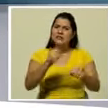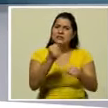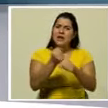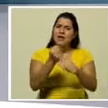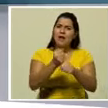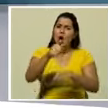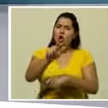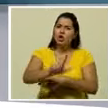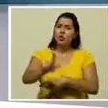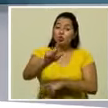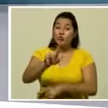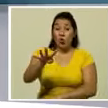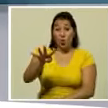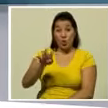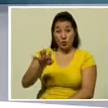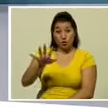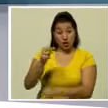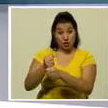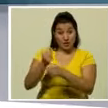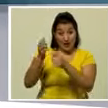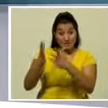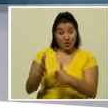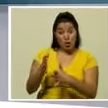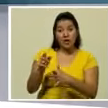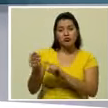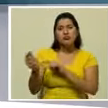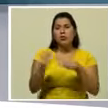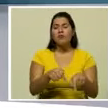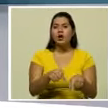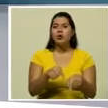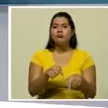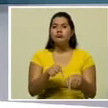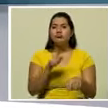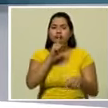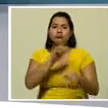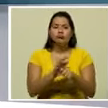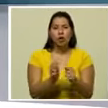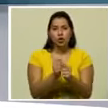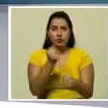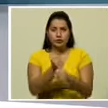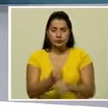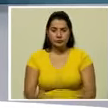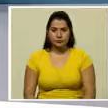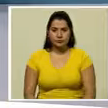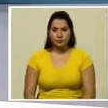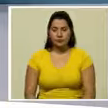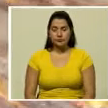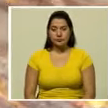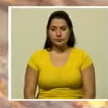Sus 405 colaboradores se presentaron a cumplir labores.